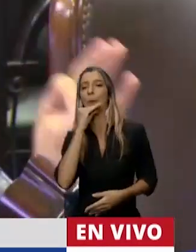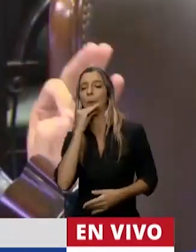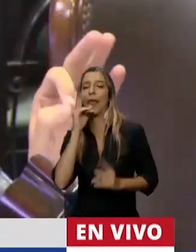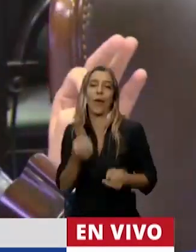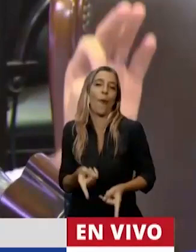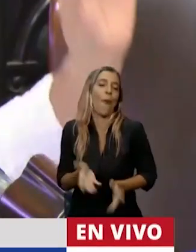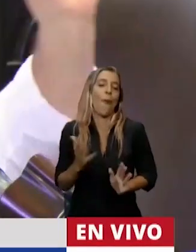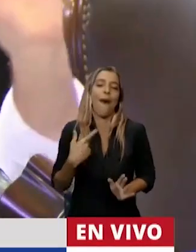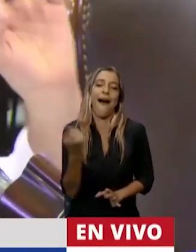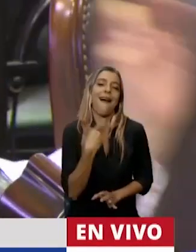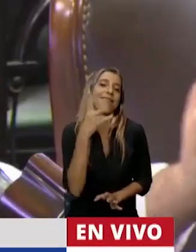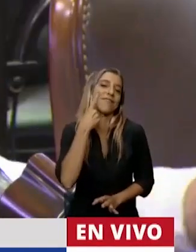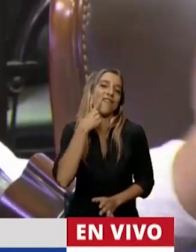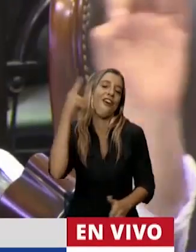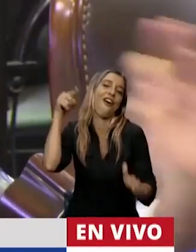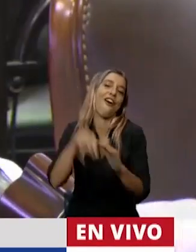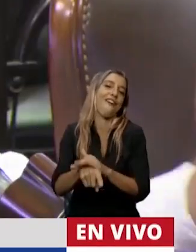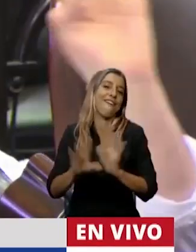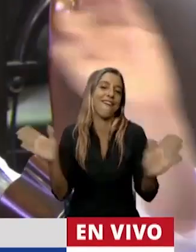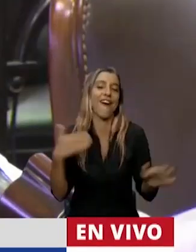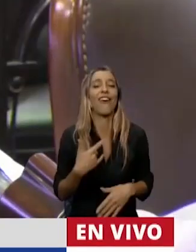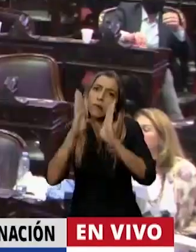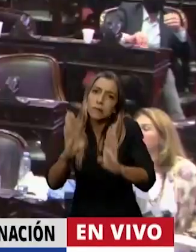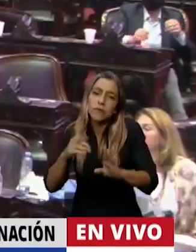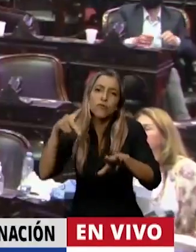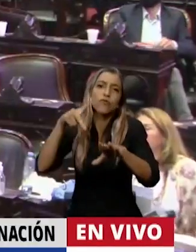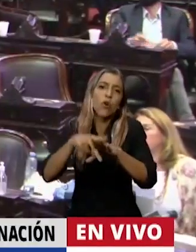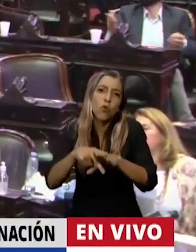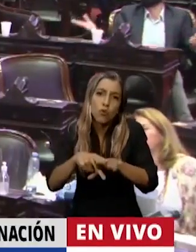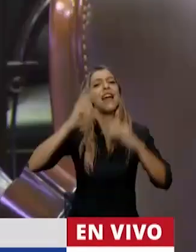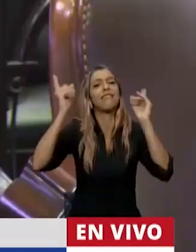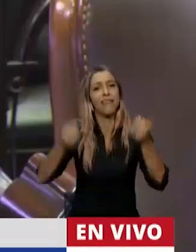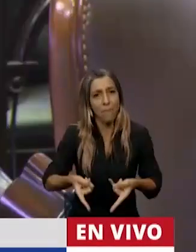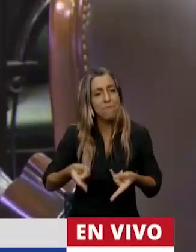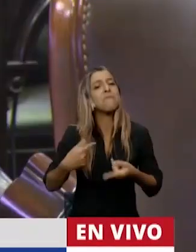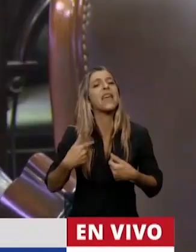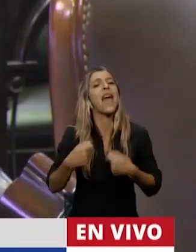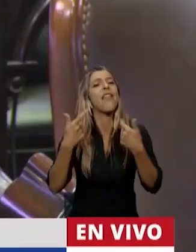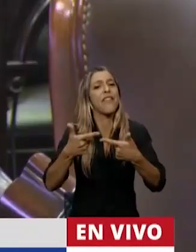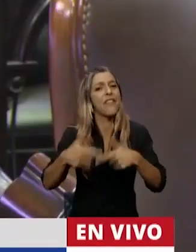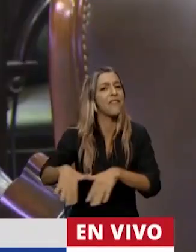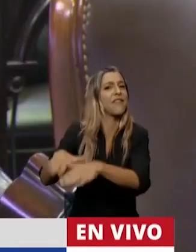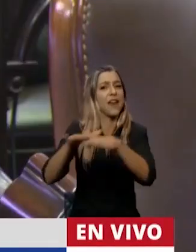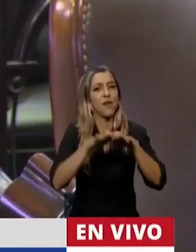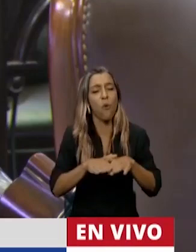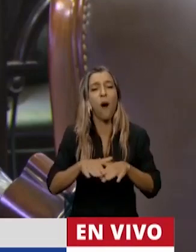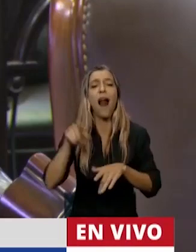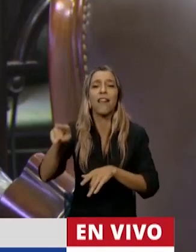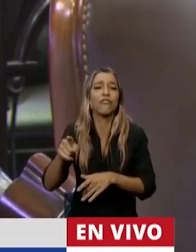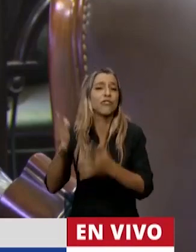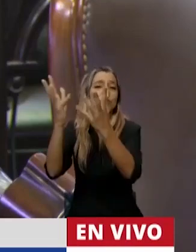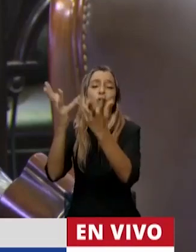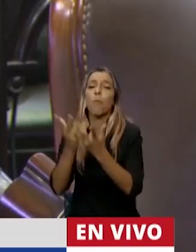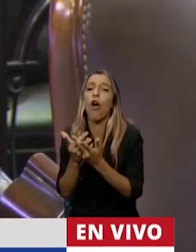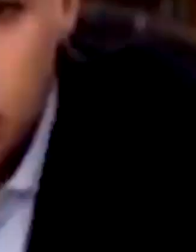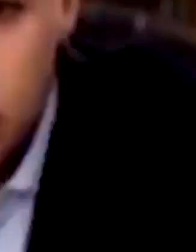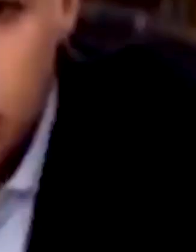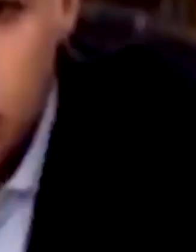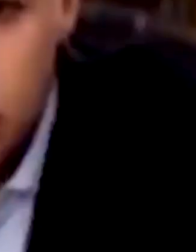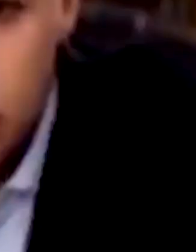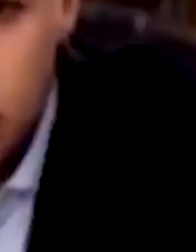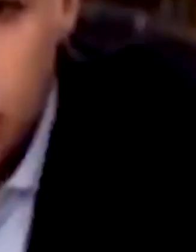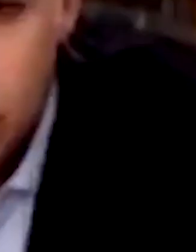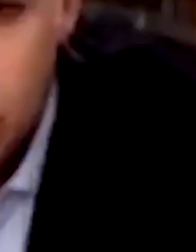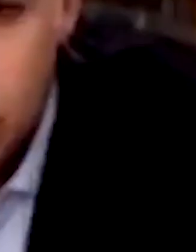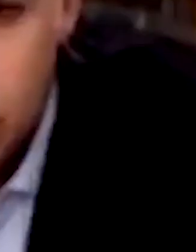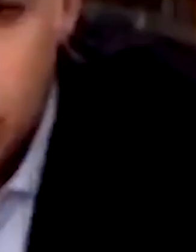el secretario de Ambiente Silencio. Se vista de árbol, son incompatibles los proyectos neoliberales con el ambientalismo. Y